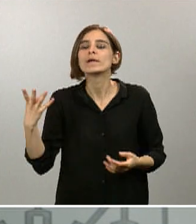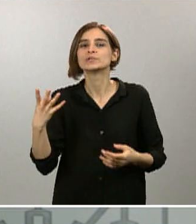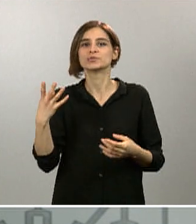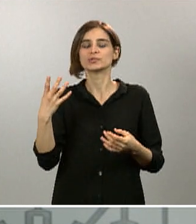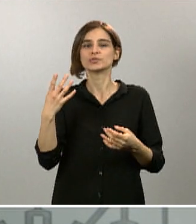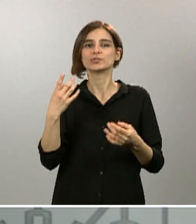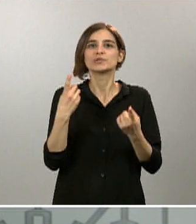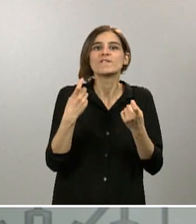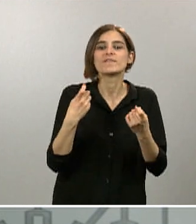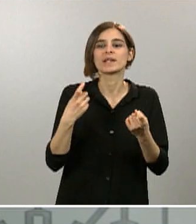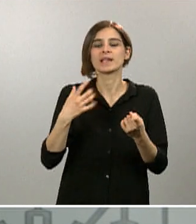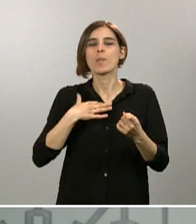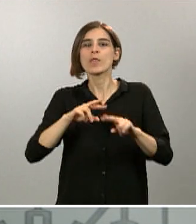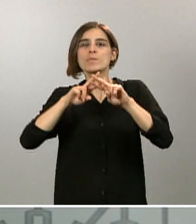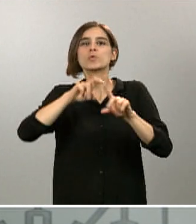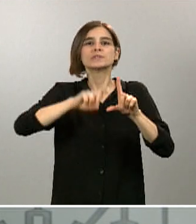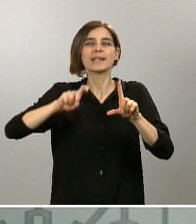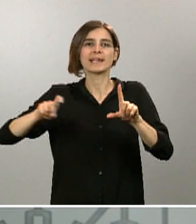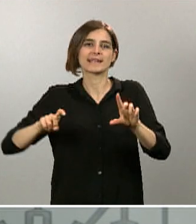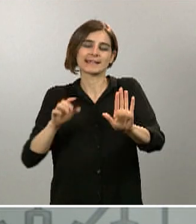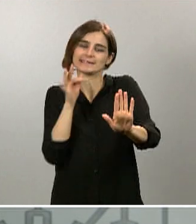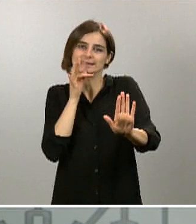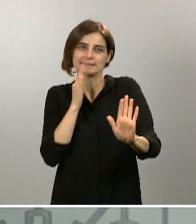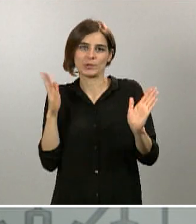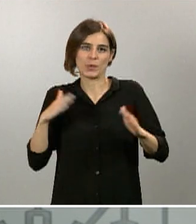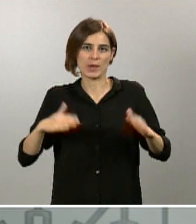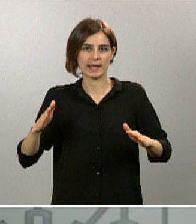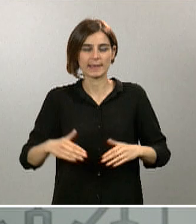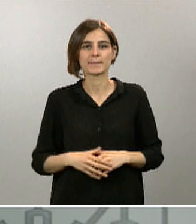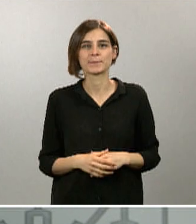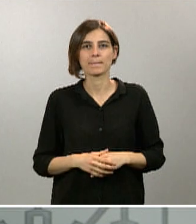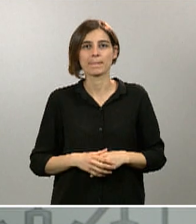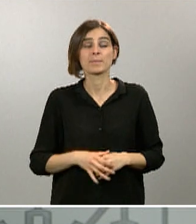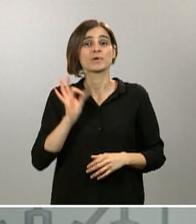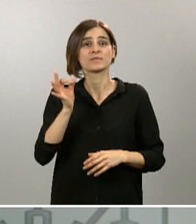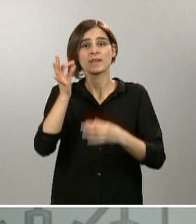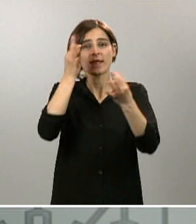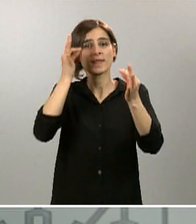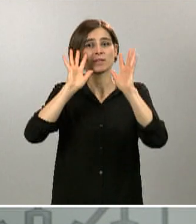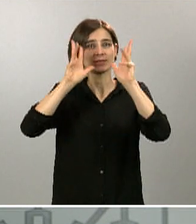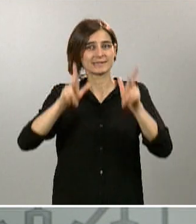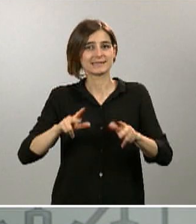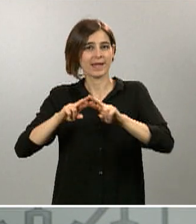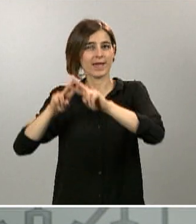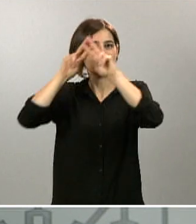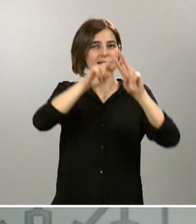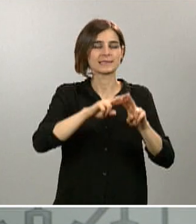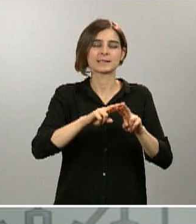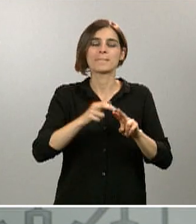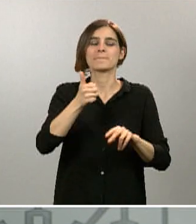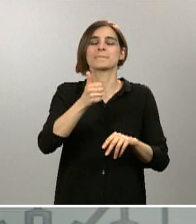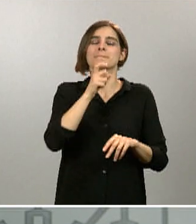tenemos. Sí que es cierto que el análisis de los datos relacionados con residencias es probablemente más complejo que el dato de los